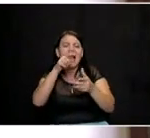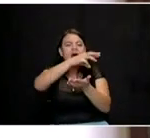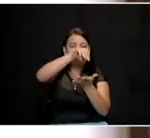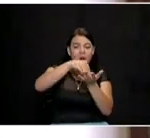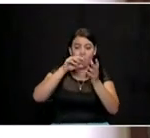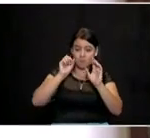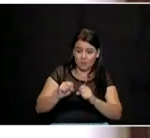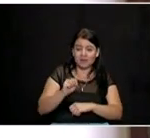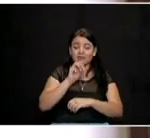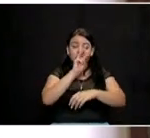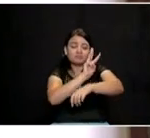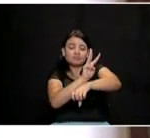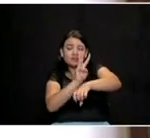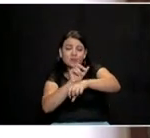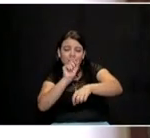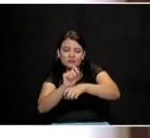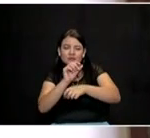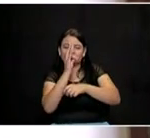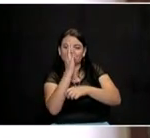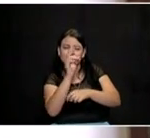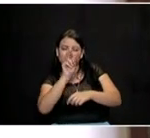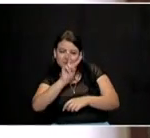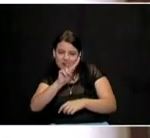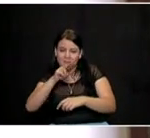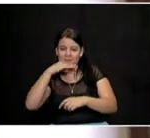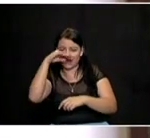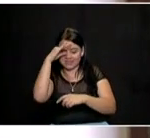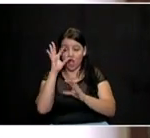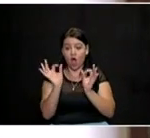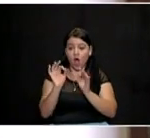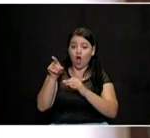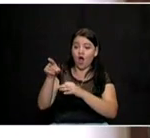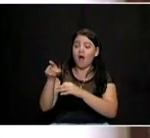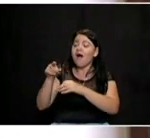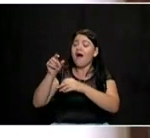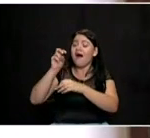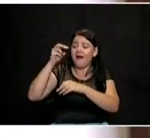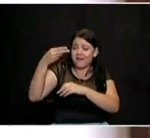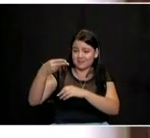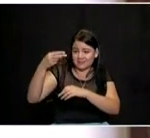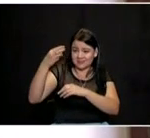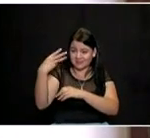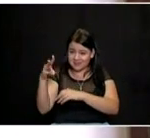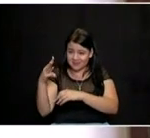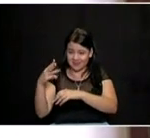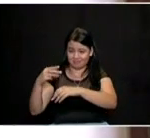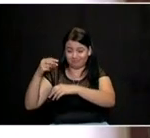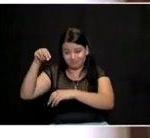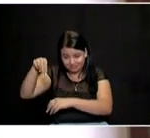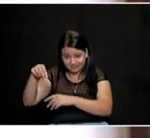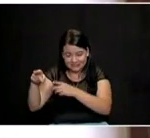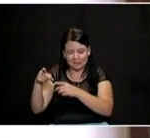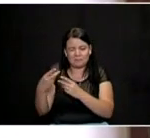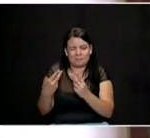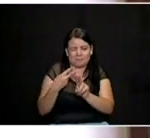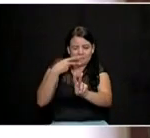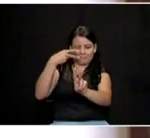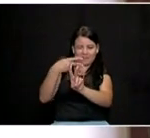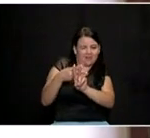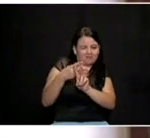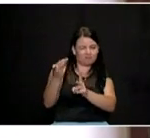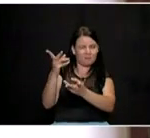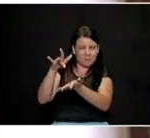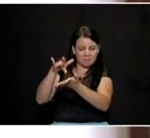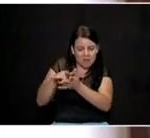punto tv y en www h3c n puntocom el hashtag para participar para etiquetar es